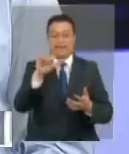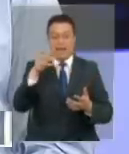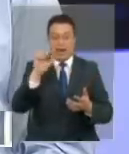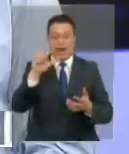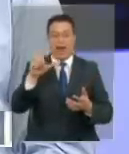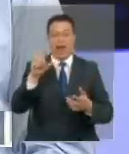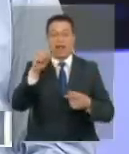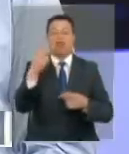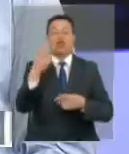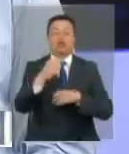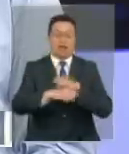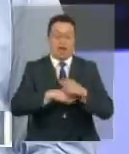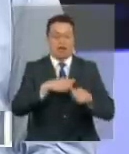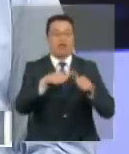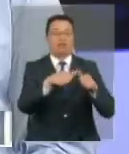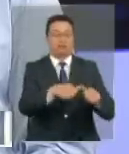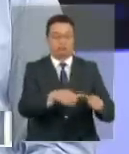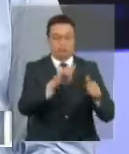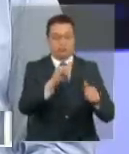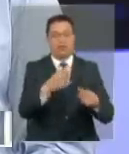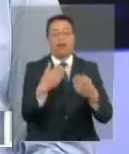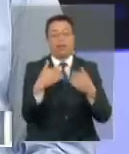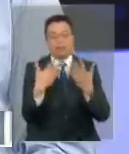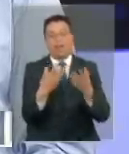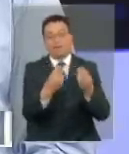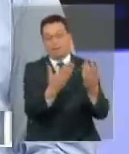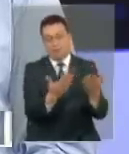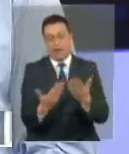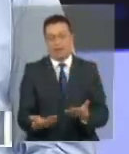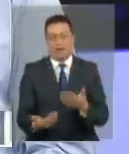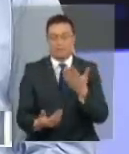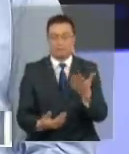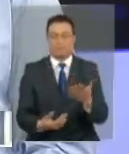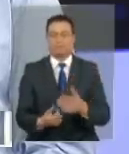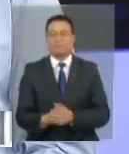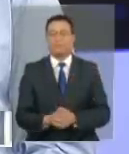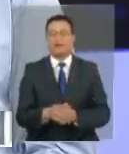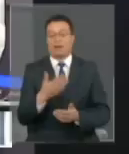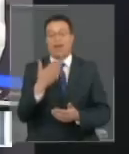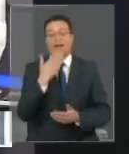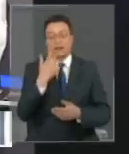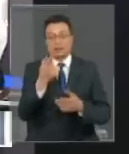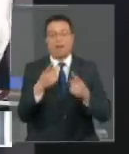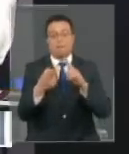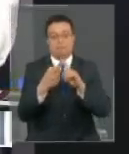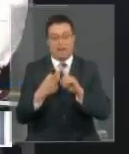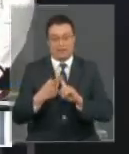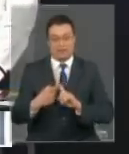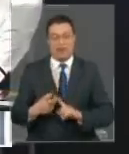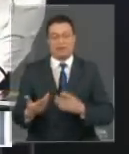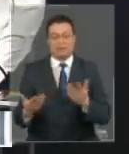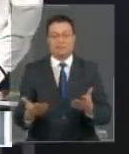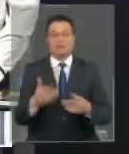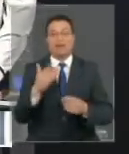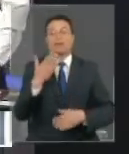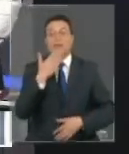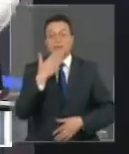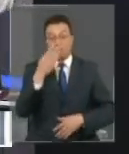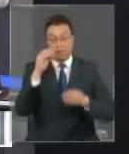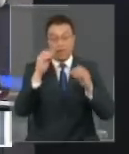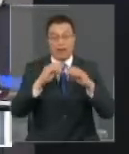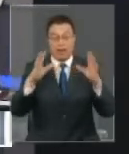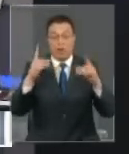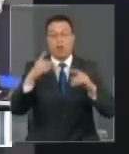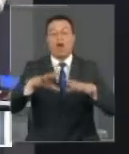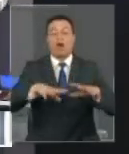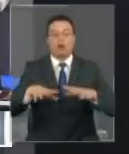durante 12 años, así que también le damos la bienvenida. Gracias a vos por participar. Queremos además aclarar un aspecto